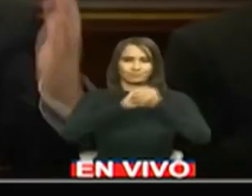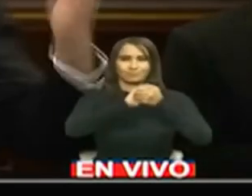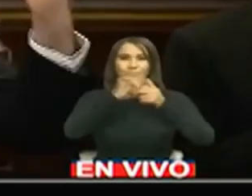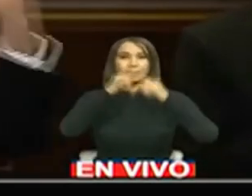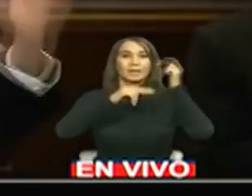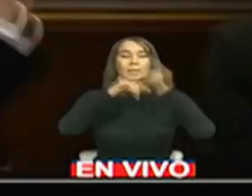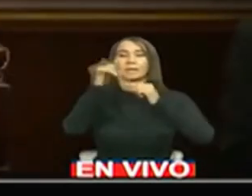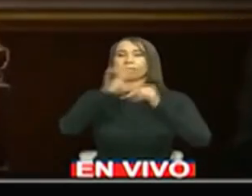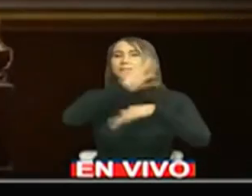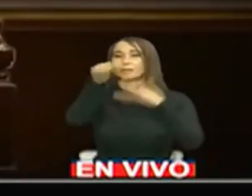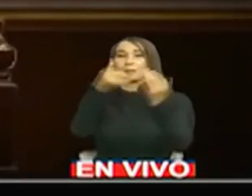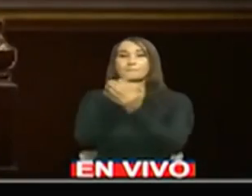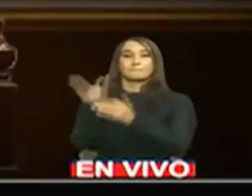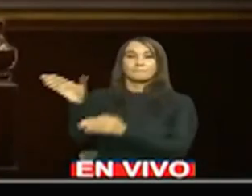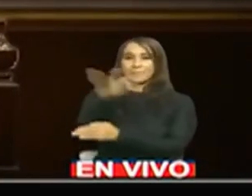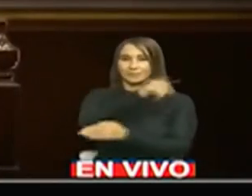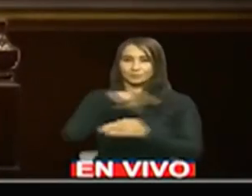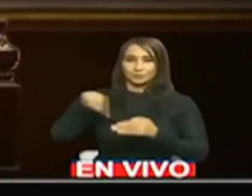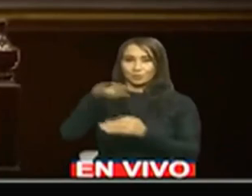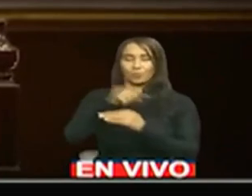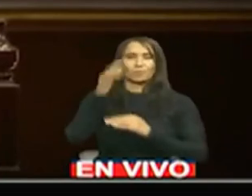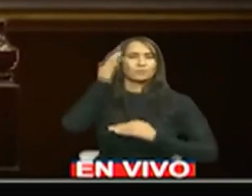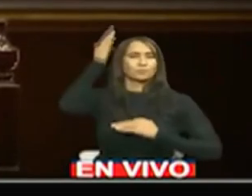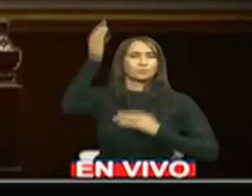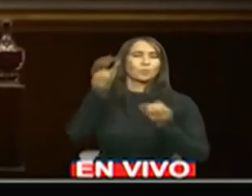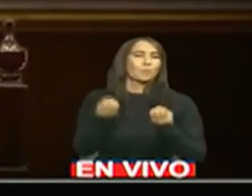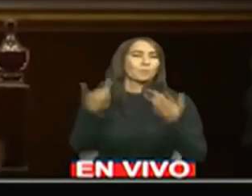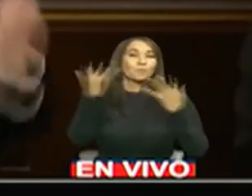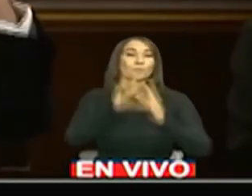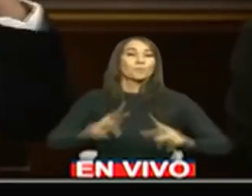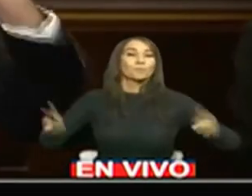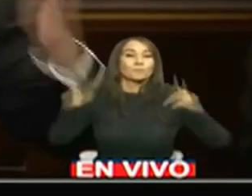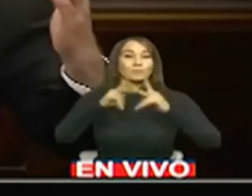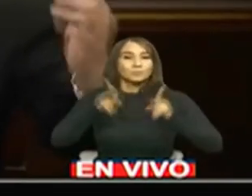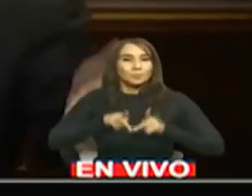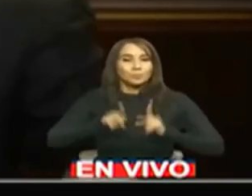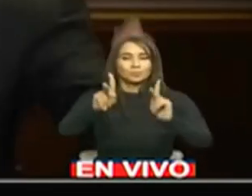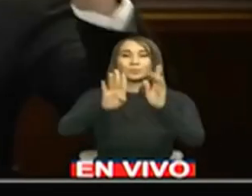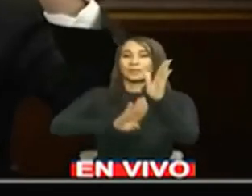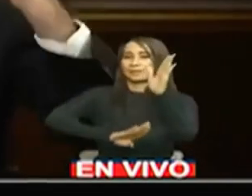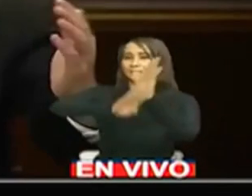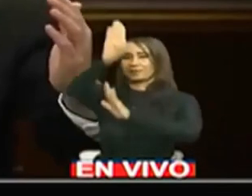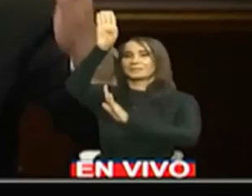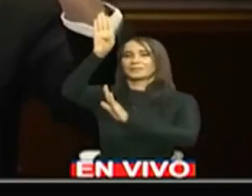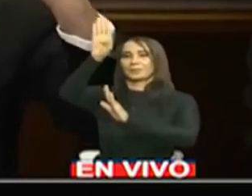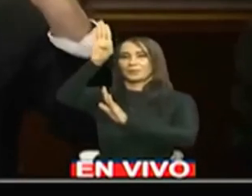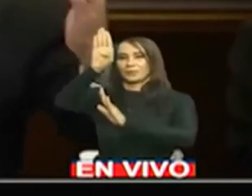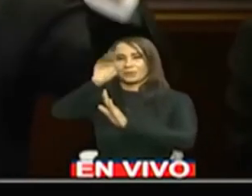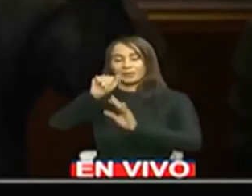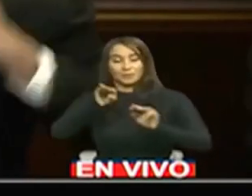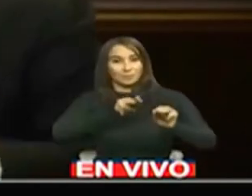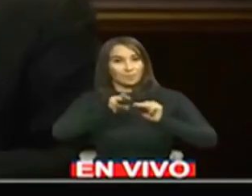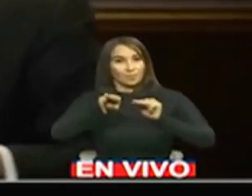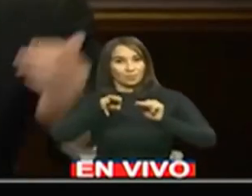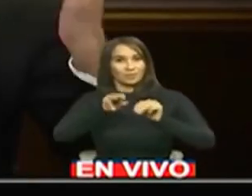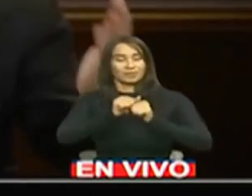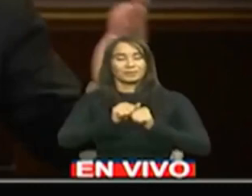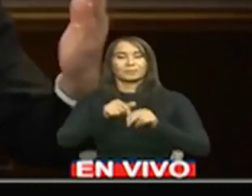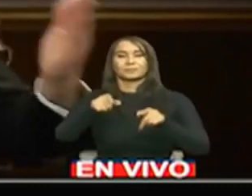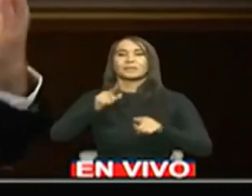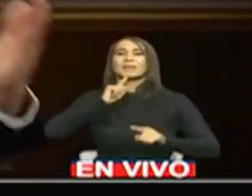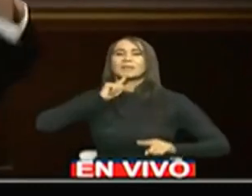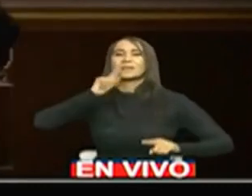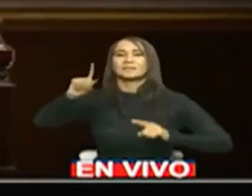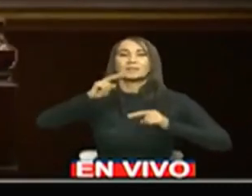que será para todos, un futuro lleno de oportunidades, de crecimiento, de desarrollo y de modernidad.